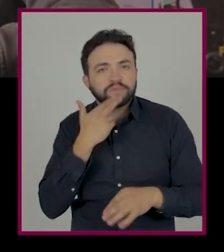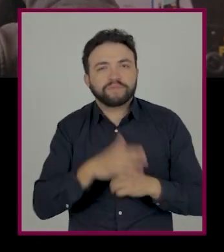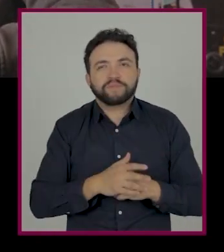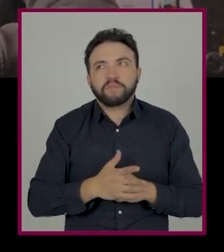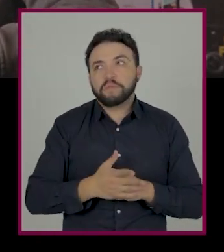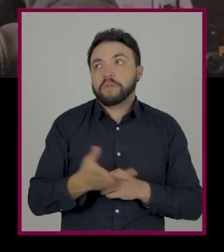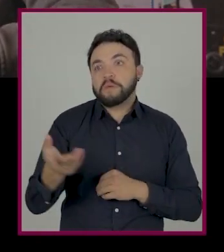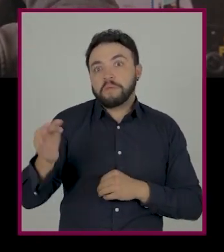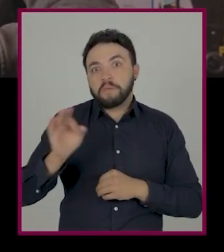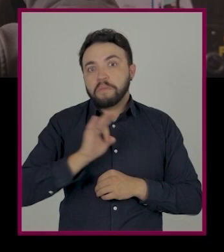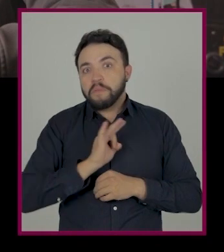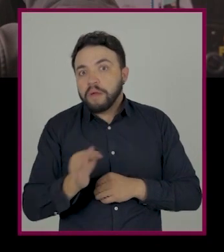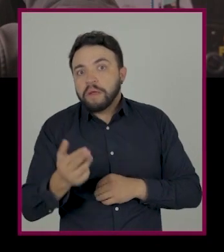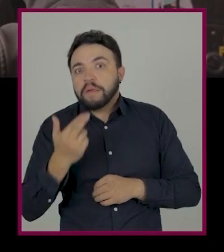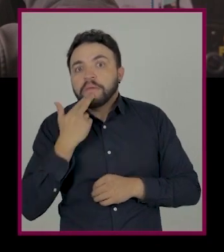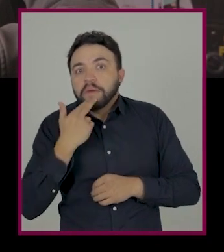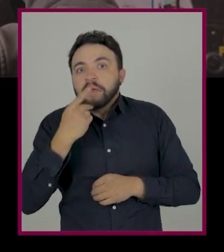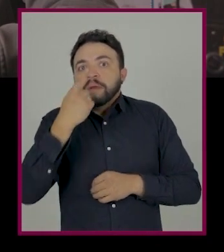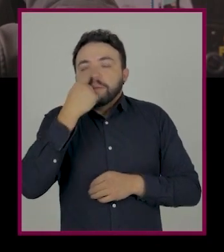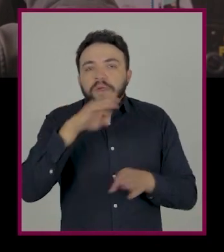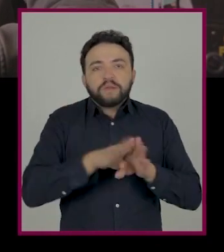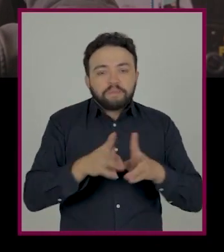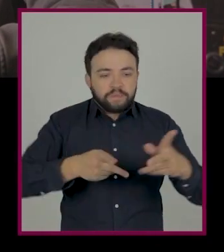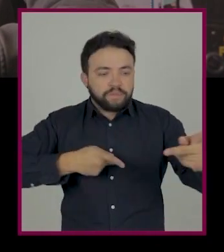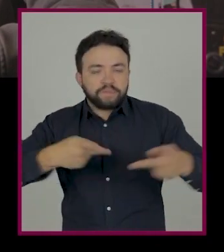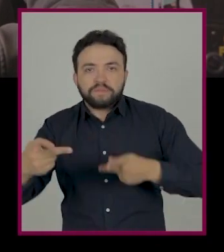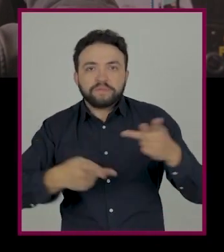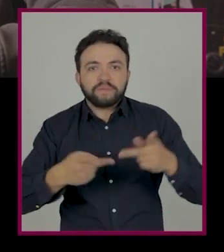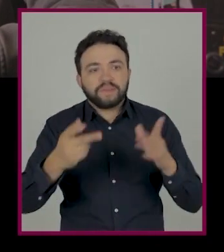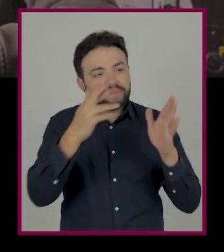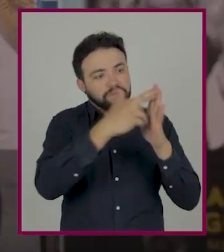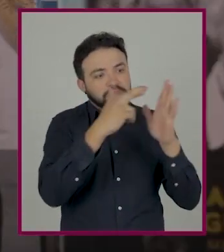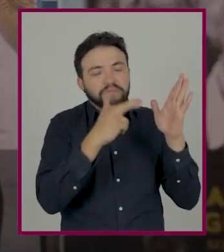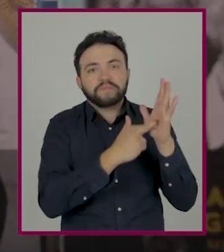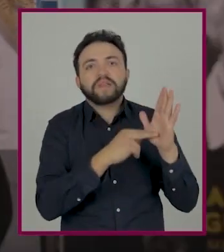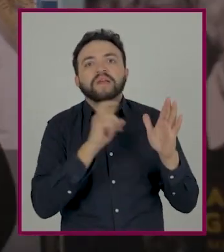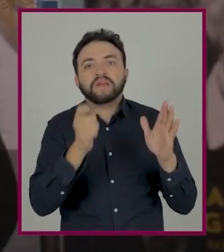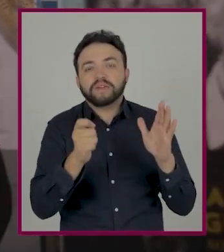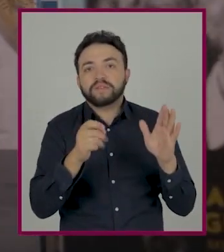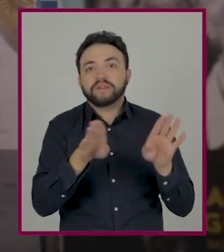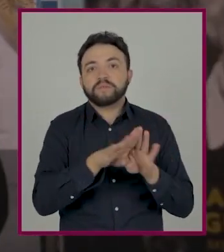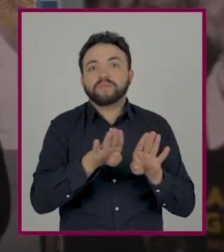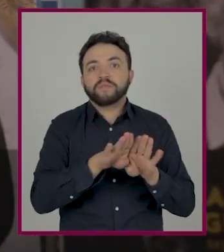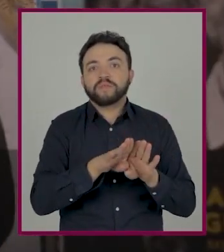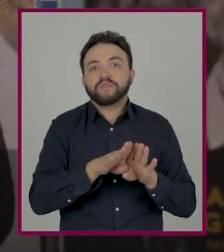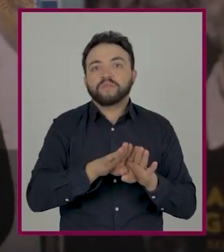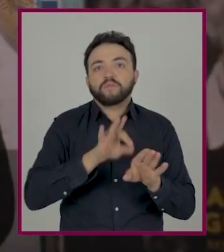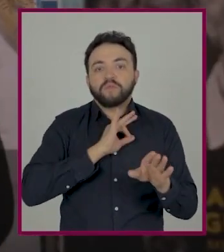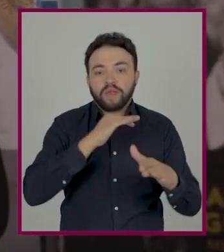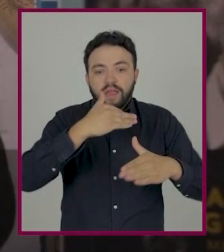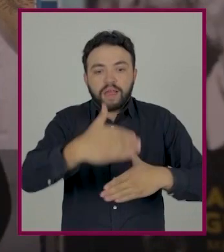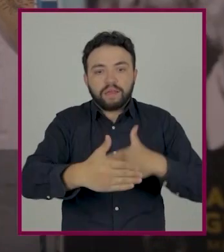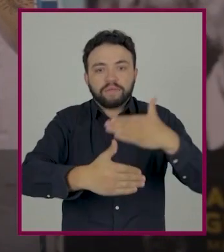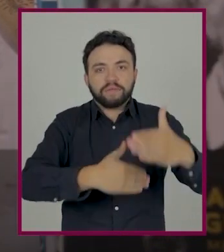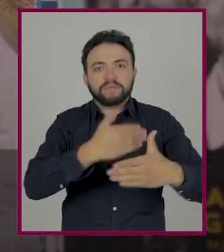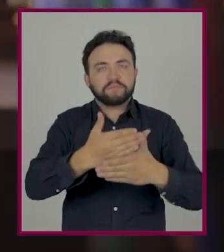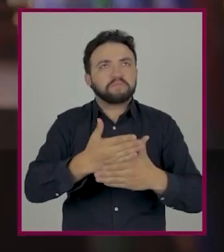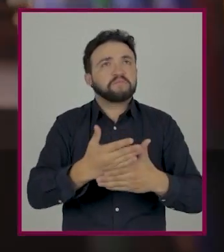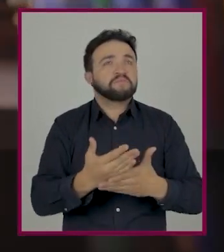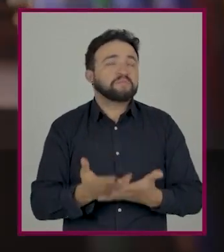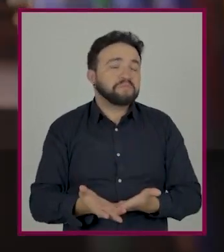Puede servirte para planificar los requisitos académicos y las tareas del curso. Para saber qué tal voy avanzando. Me